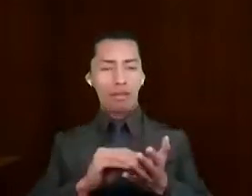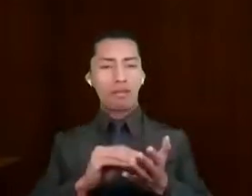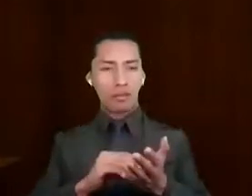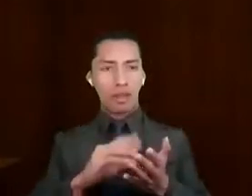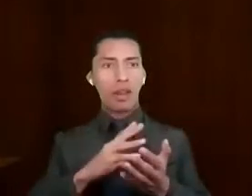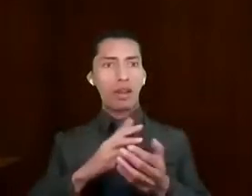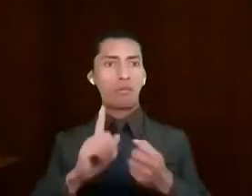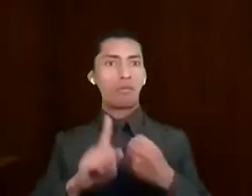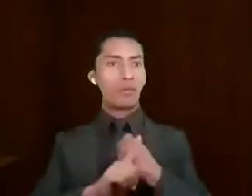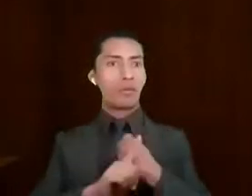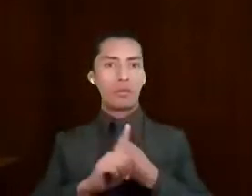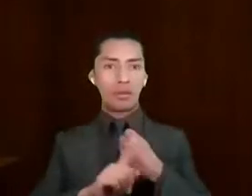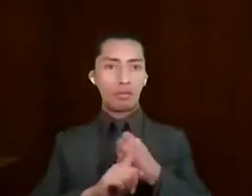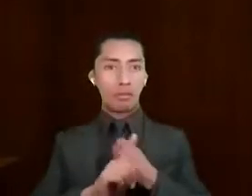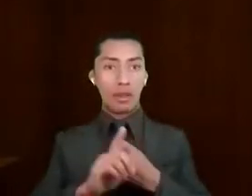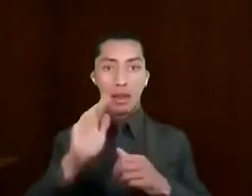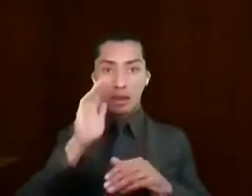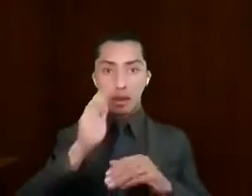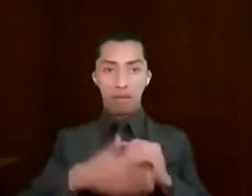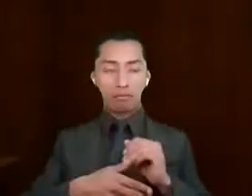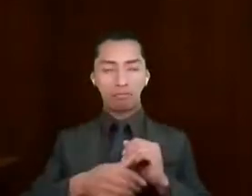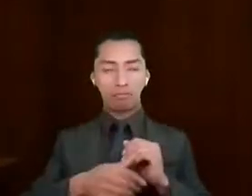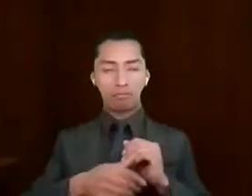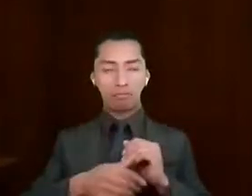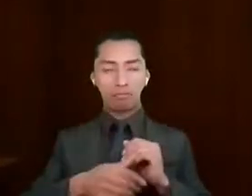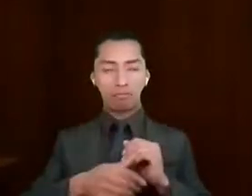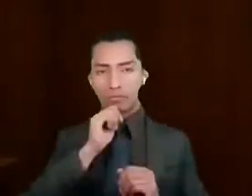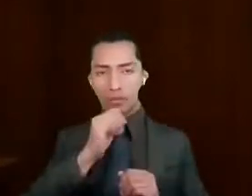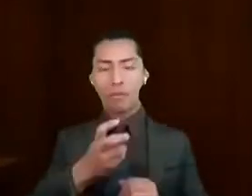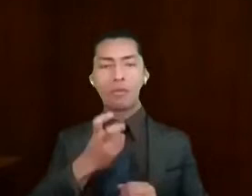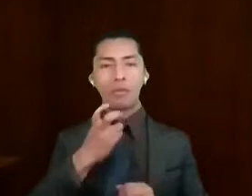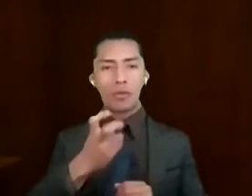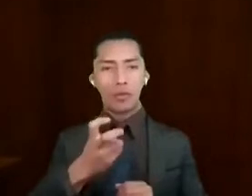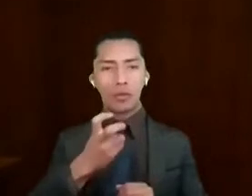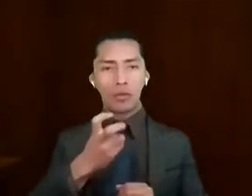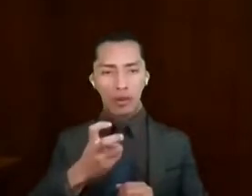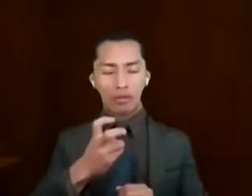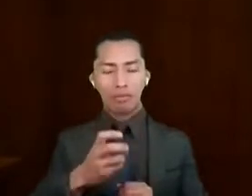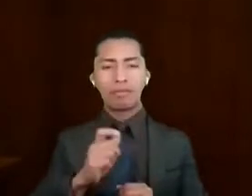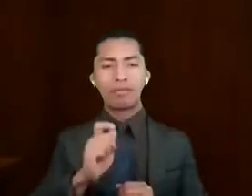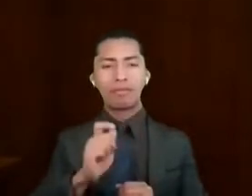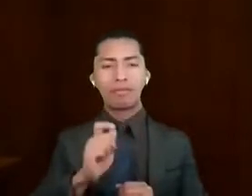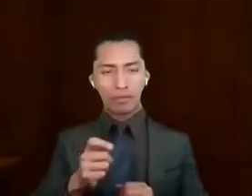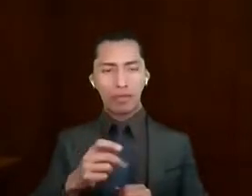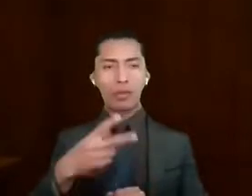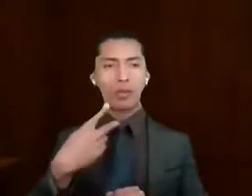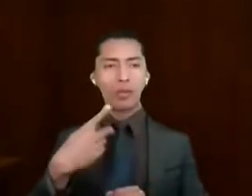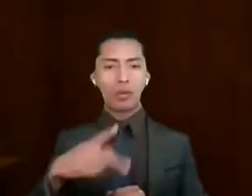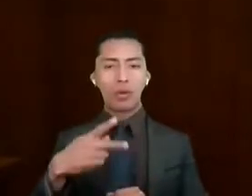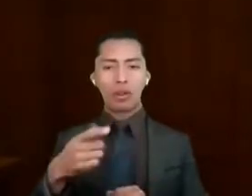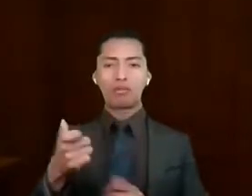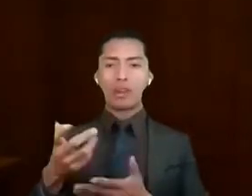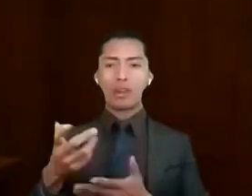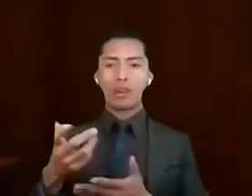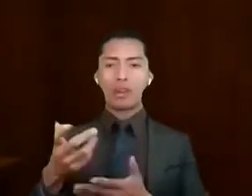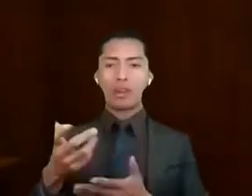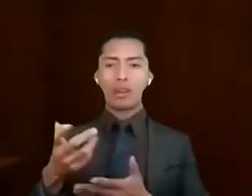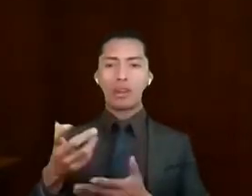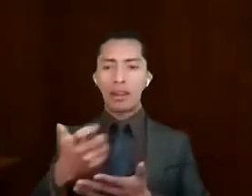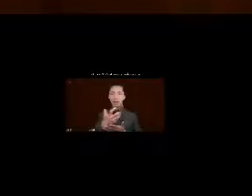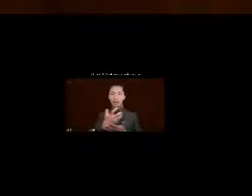termina. Por lo cual se genera que, por supuesto, que los ingresos de los mexiquenses